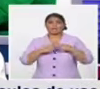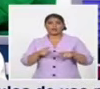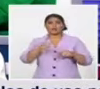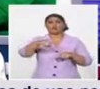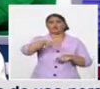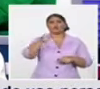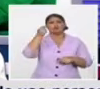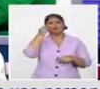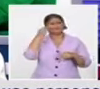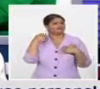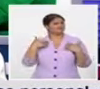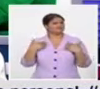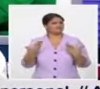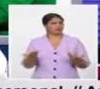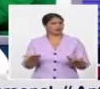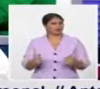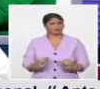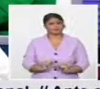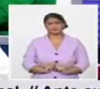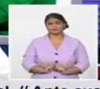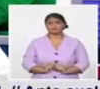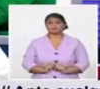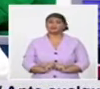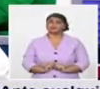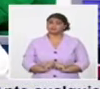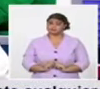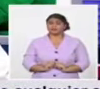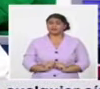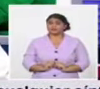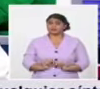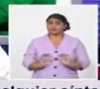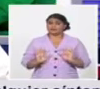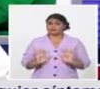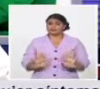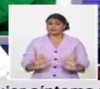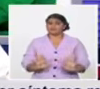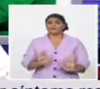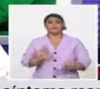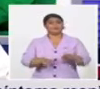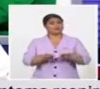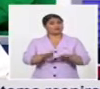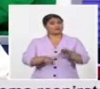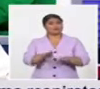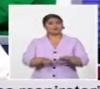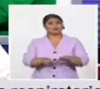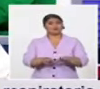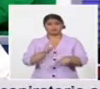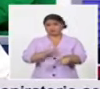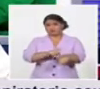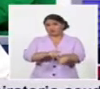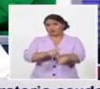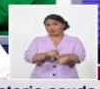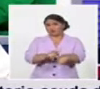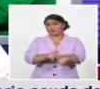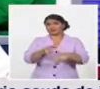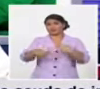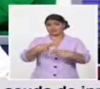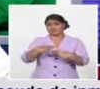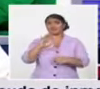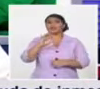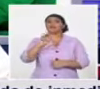que muchas veces, por determinadas razones, porque a lo mejor en el momento que te lo hiciste, 72 horas